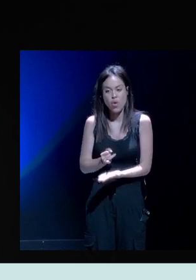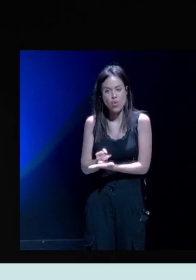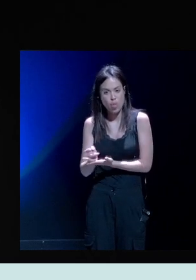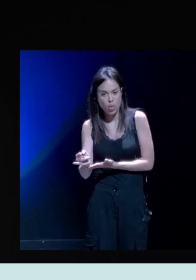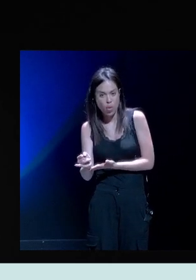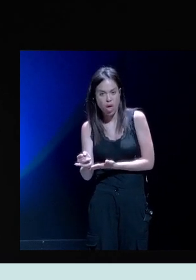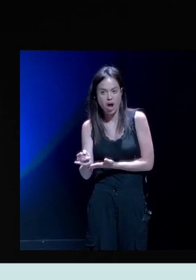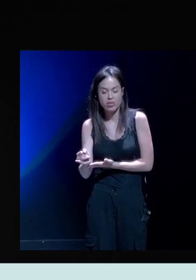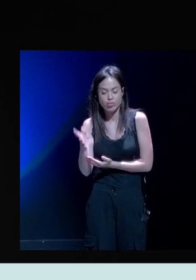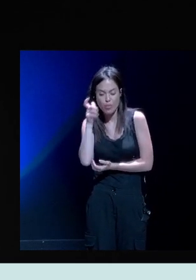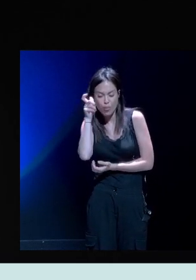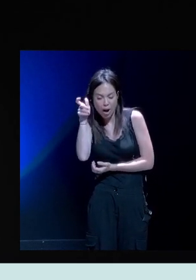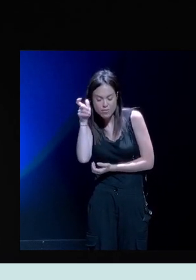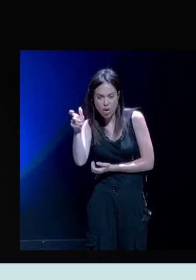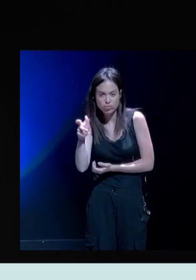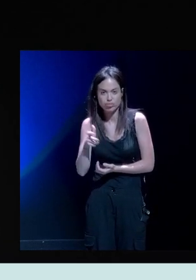rurales, con pueblos,